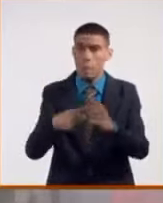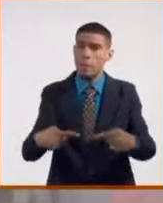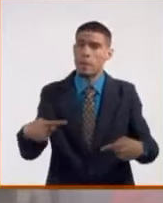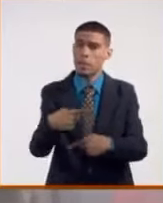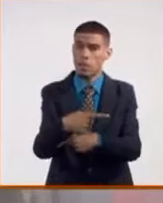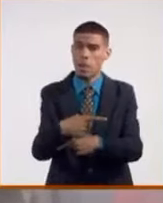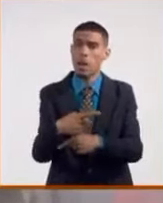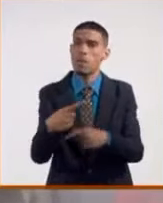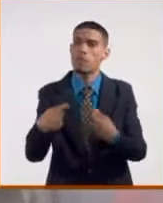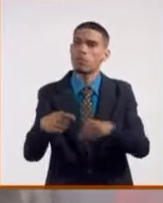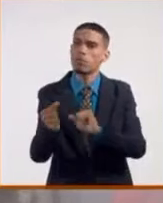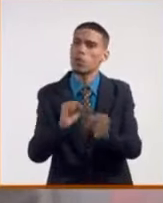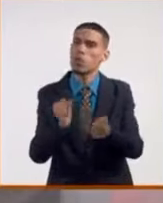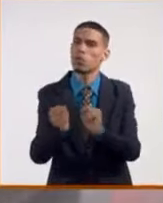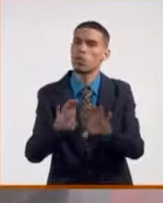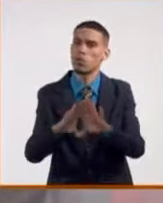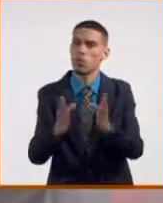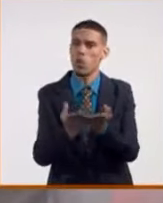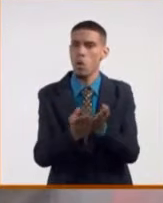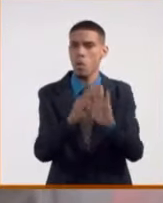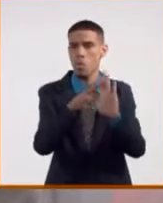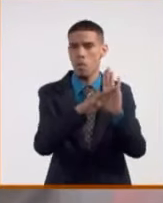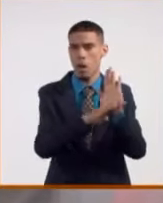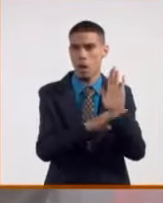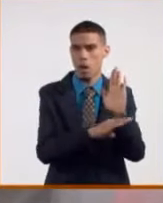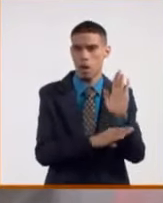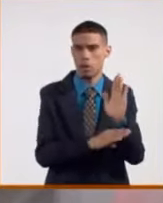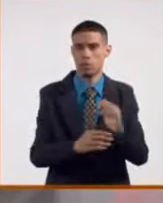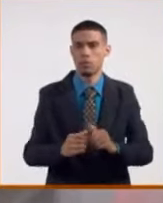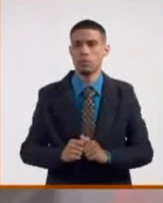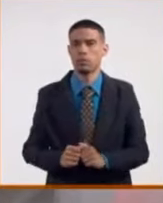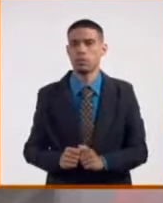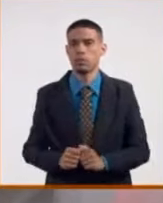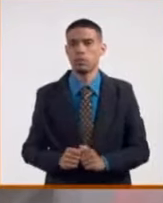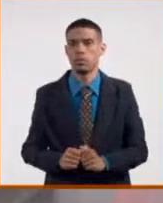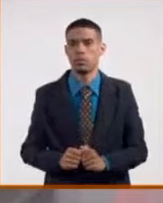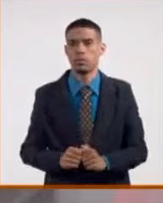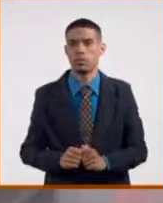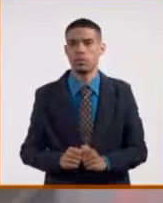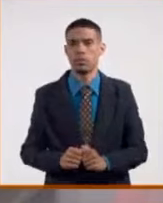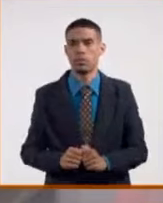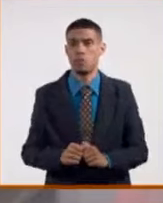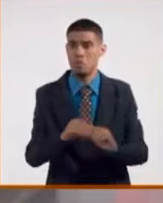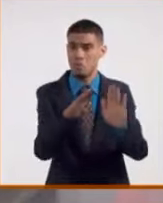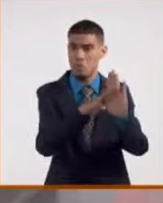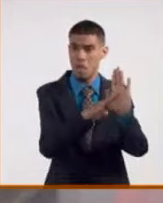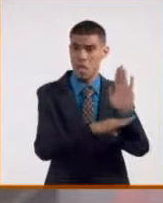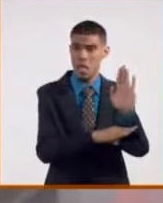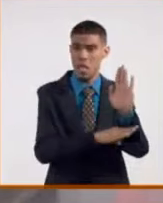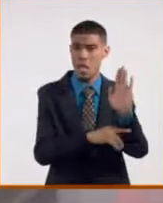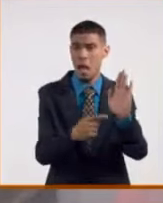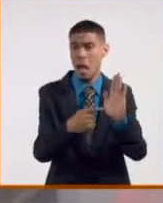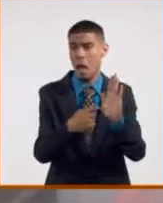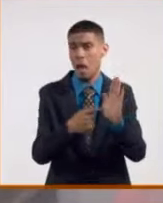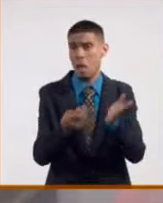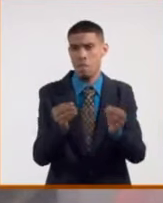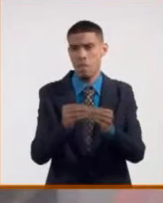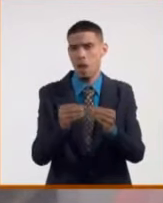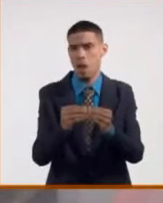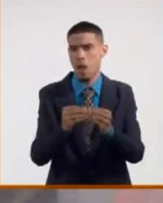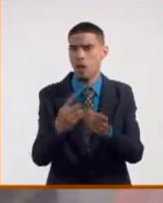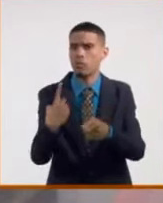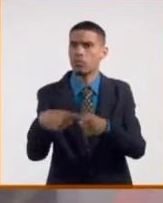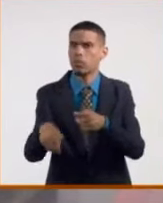desempeñando hoy y vamos a abrir un poco más entonces liberalizar la economía ninguna medida van es en ese sentido vamos eh en